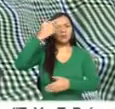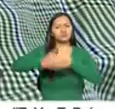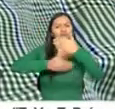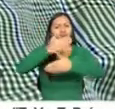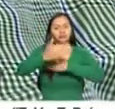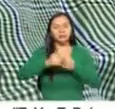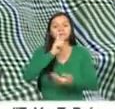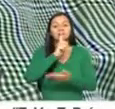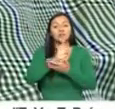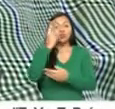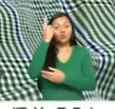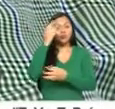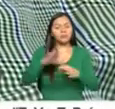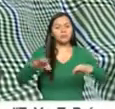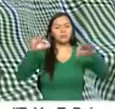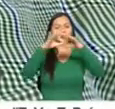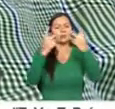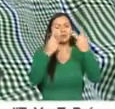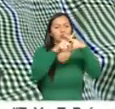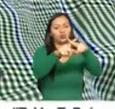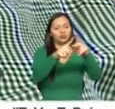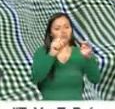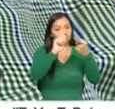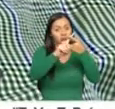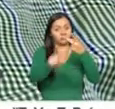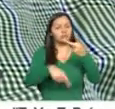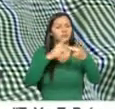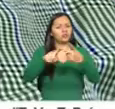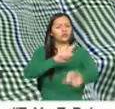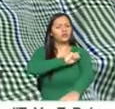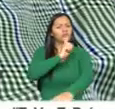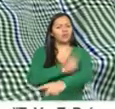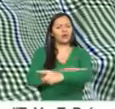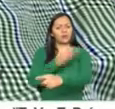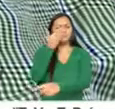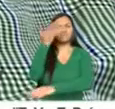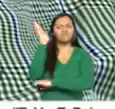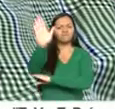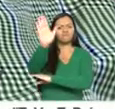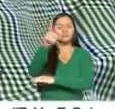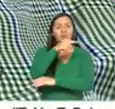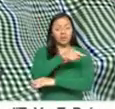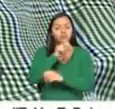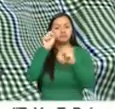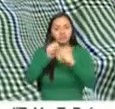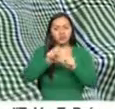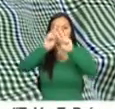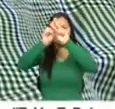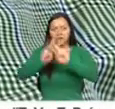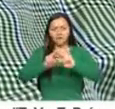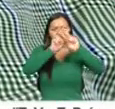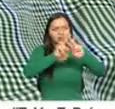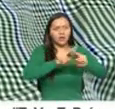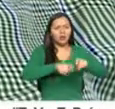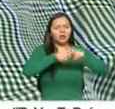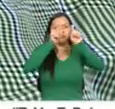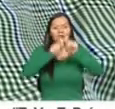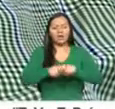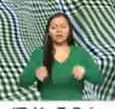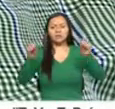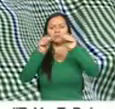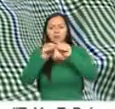inclusivo, un gobierno valiente, se ha atrevido a revisar contratos y a